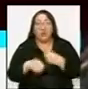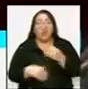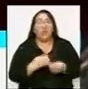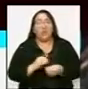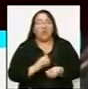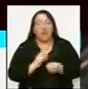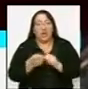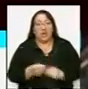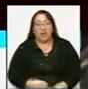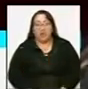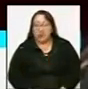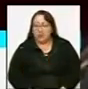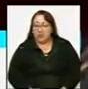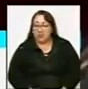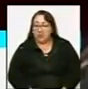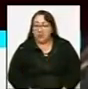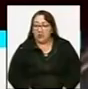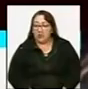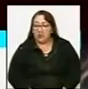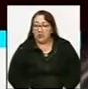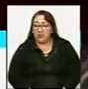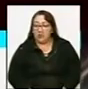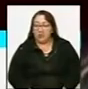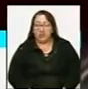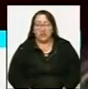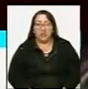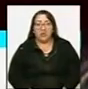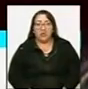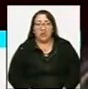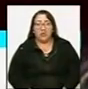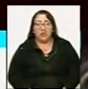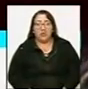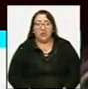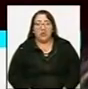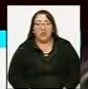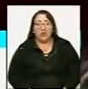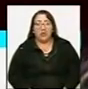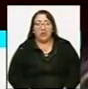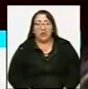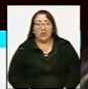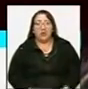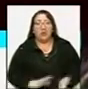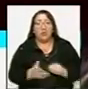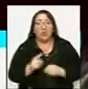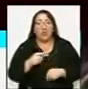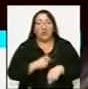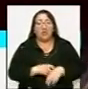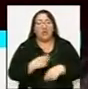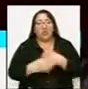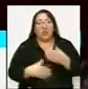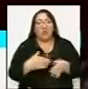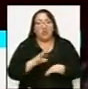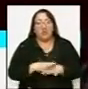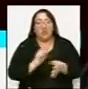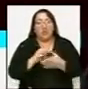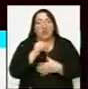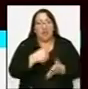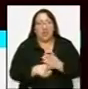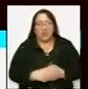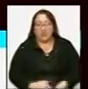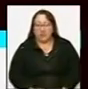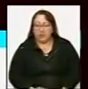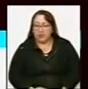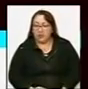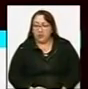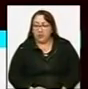los cambie. Ahora, si muere alguien y se le reemplaza, si hay ese tipo de cambios, eso es un tema de rutina, simplemente se manda un oficio.